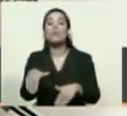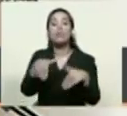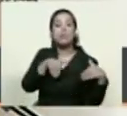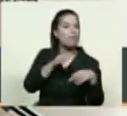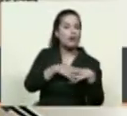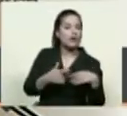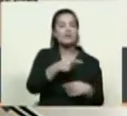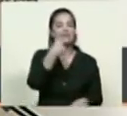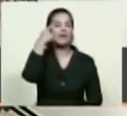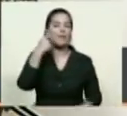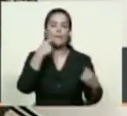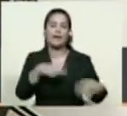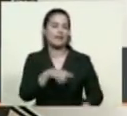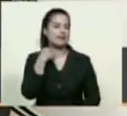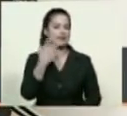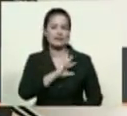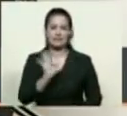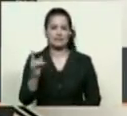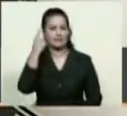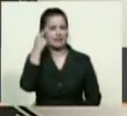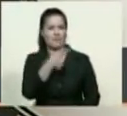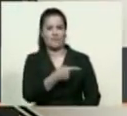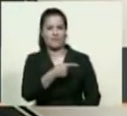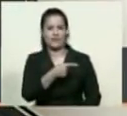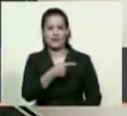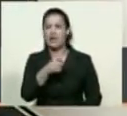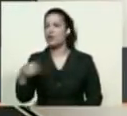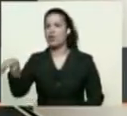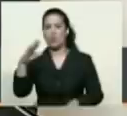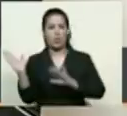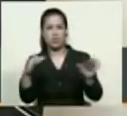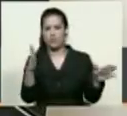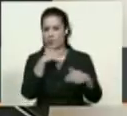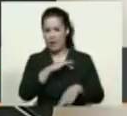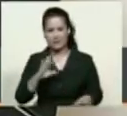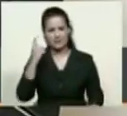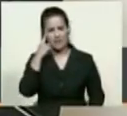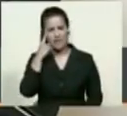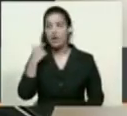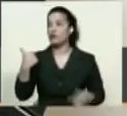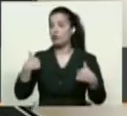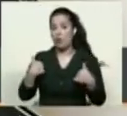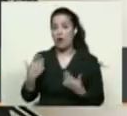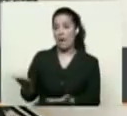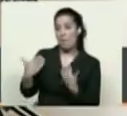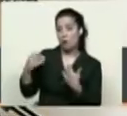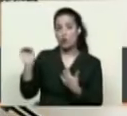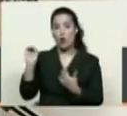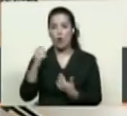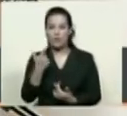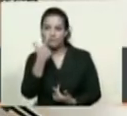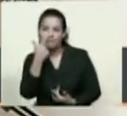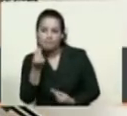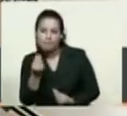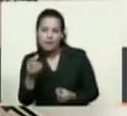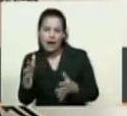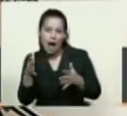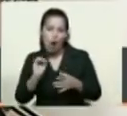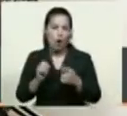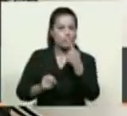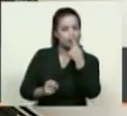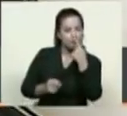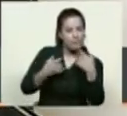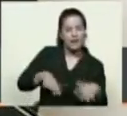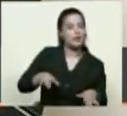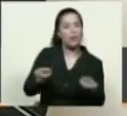Nosotros participamos en las elecciones, sepamos o no, intuyamos o no, que vamos a ganar o que vamos a perder, porque esas son las verdaderas reglas,